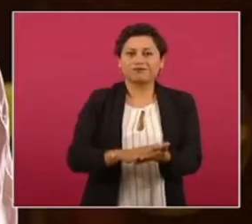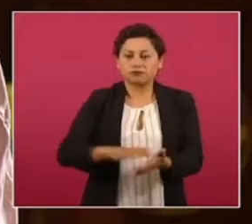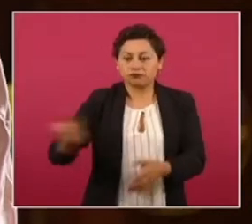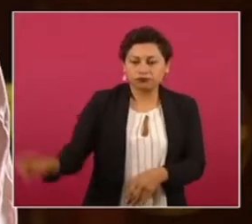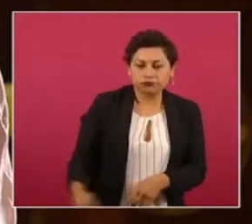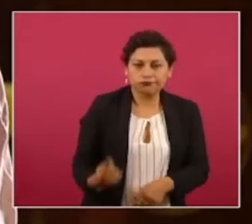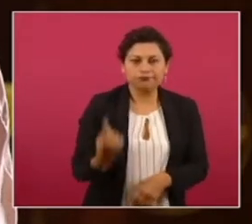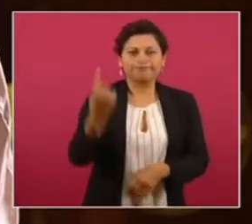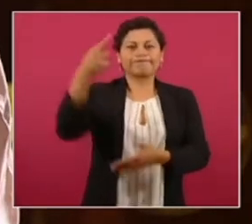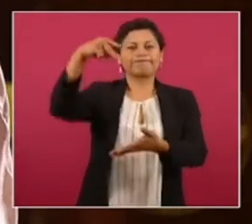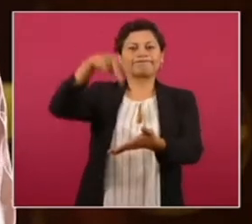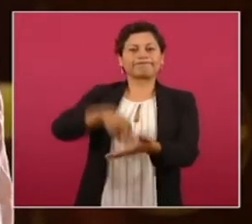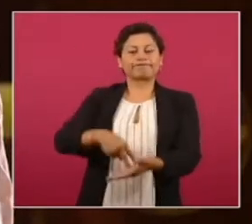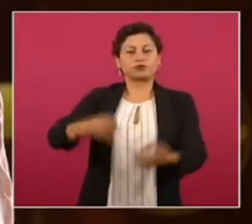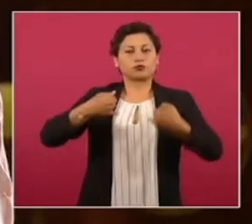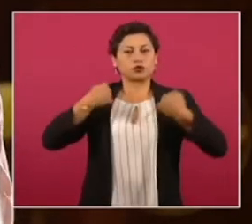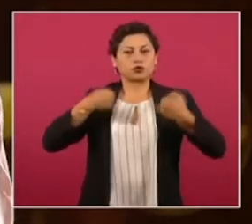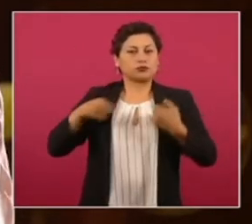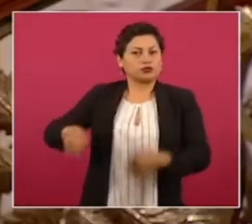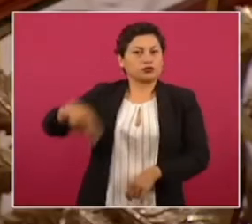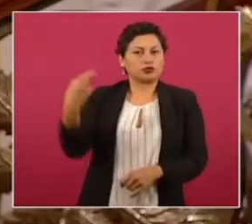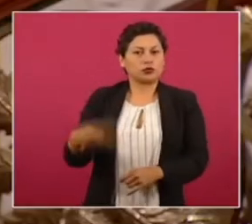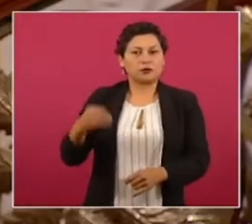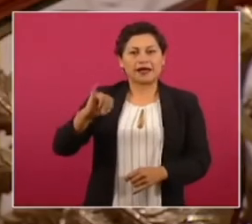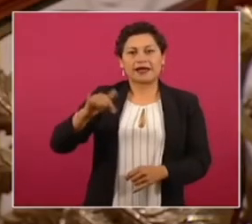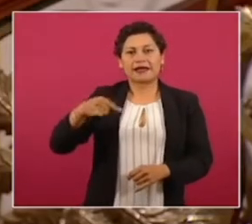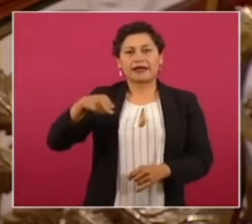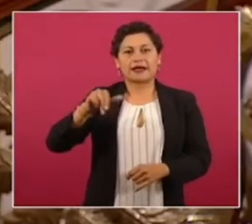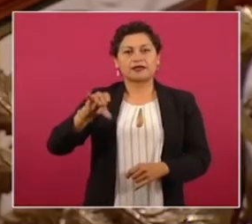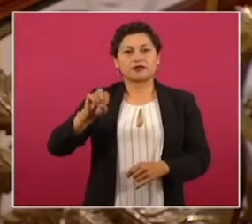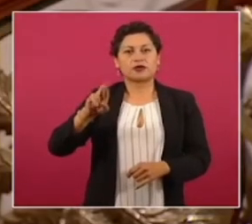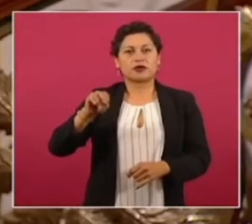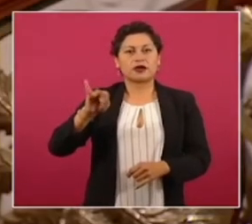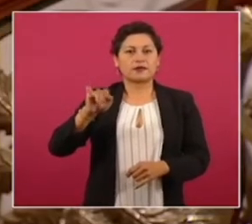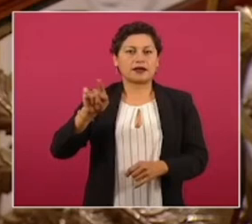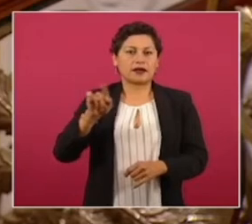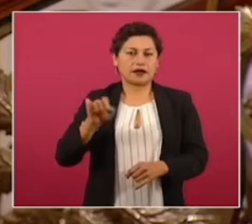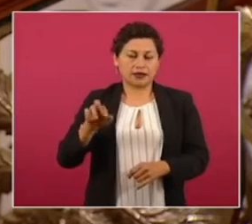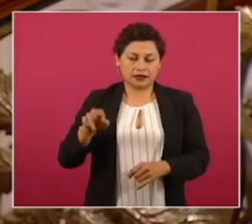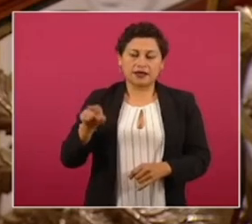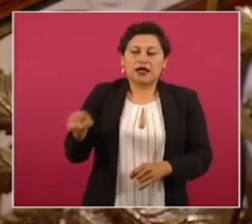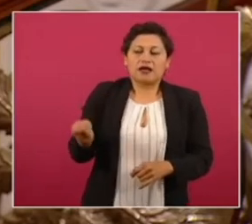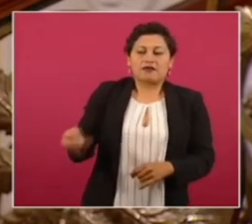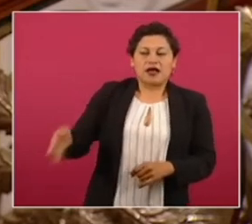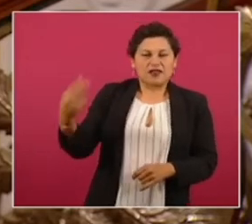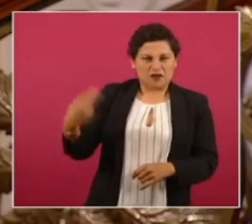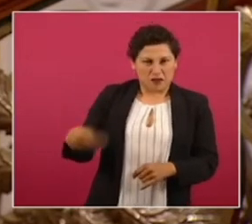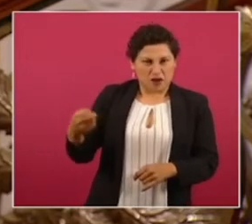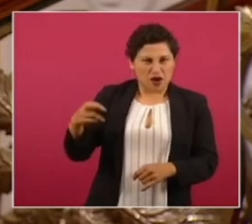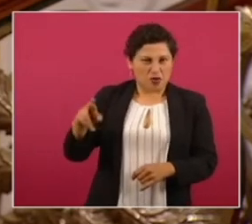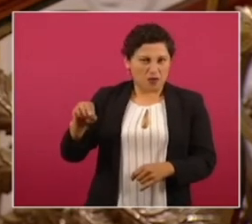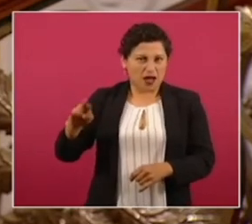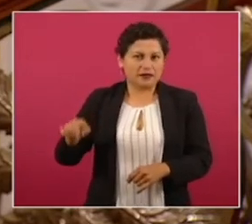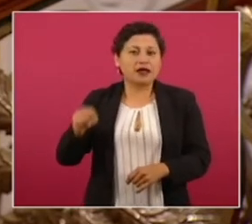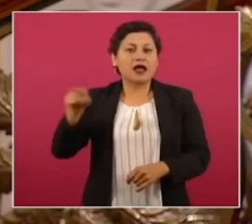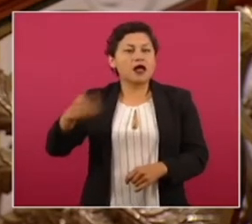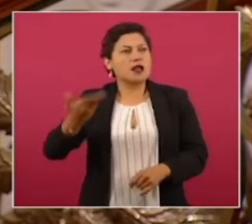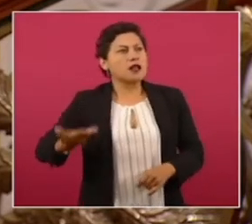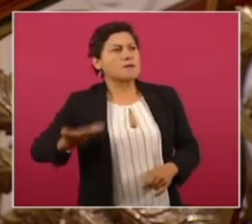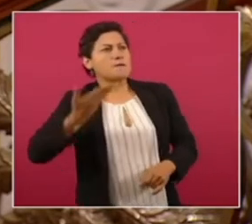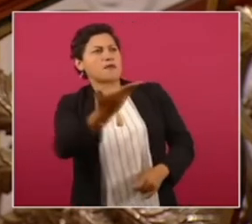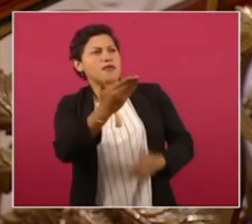joven llamado Ignacio Ramírez, apodado el Nigromante, que pedía al Congreso Constituyente